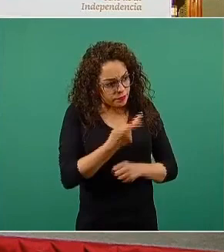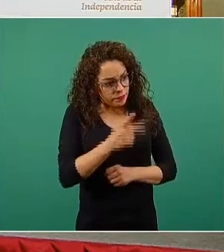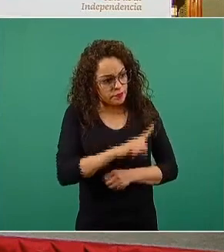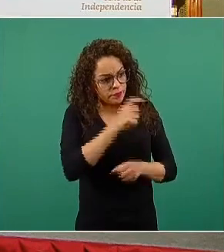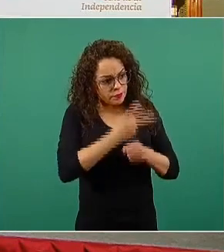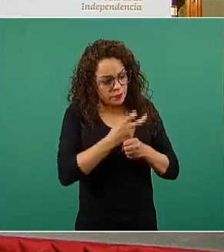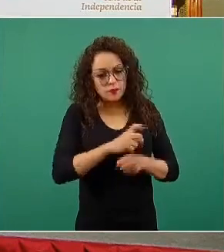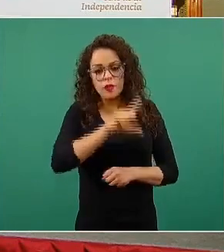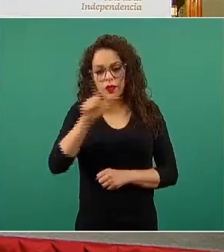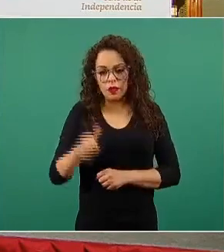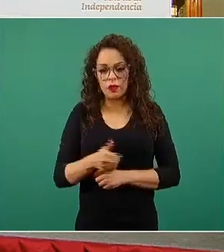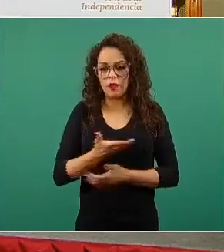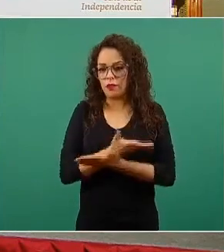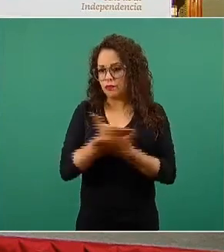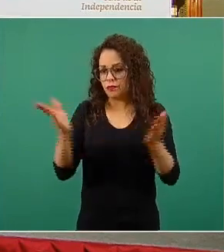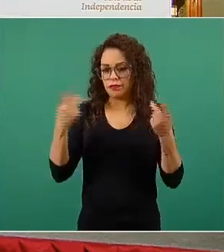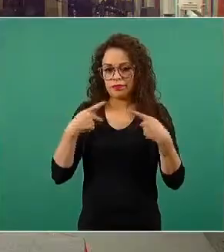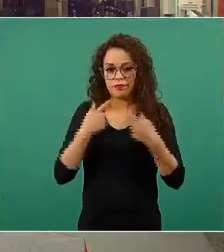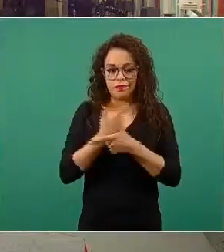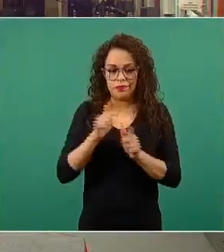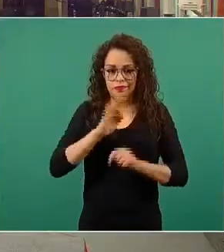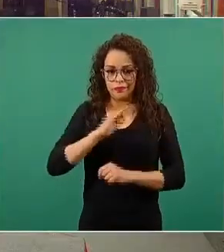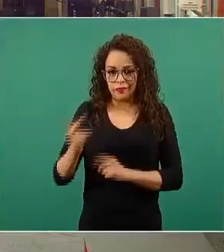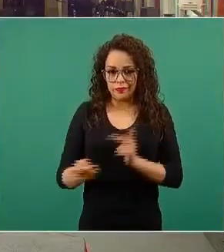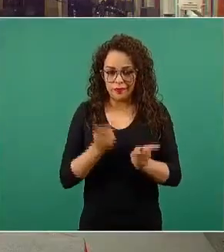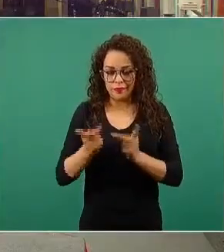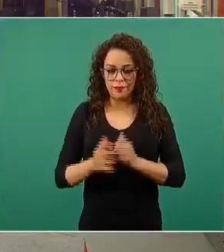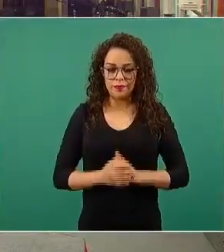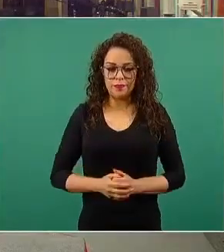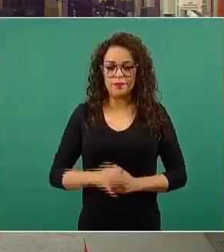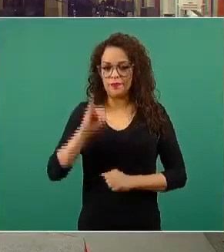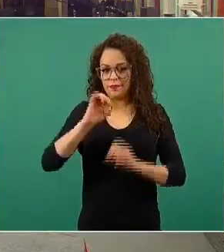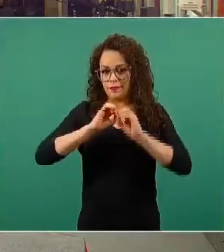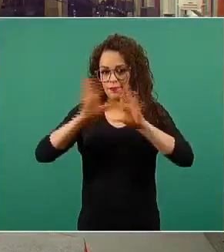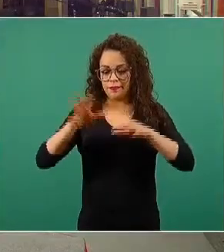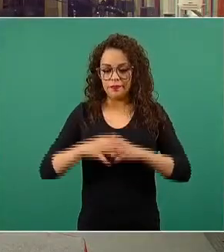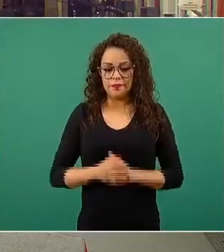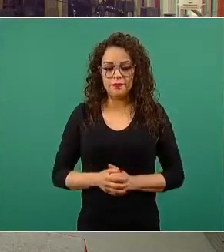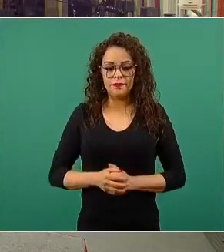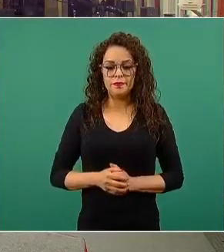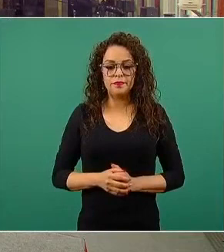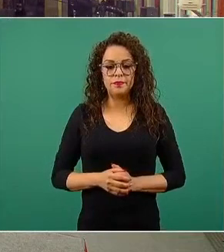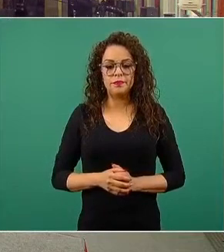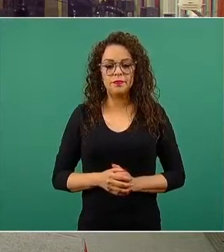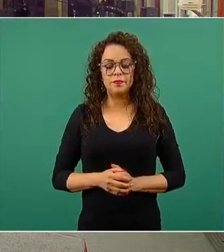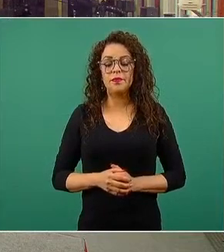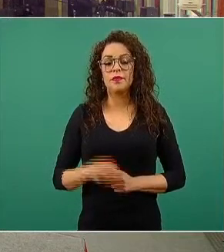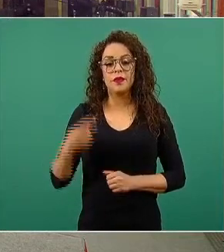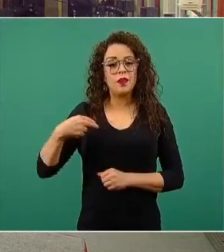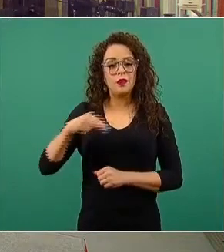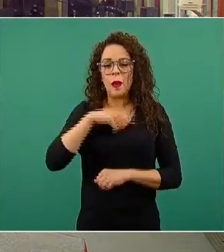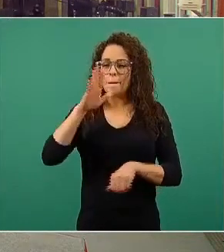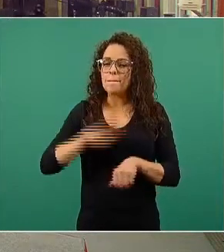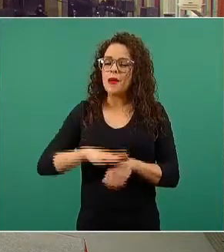ya abrimos a preguntas del público, por favor. Claro que sí. Doctor, sobre todo nos